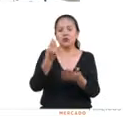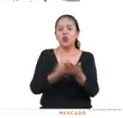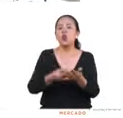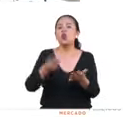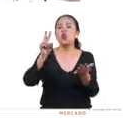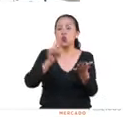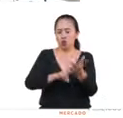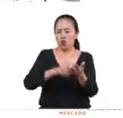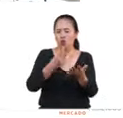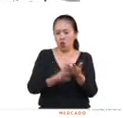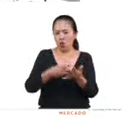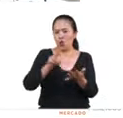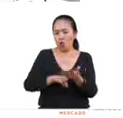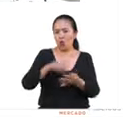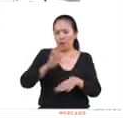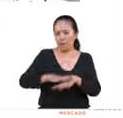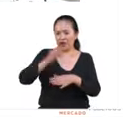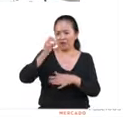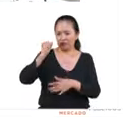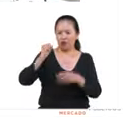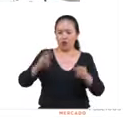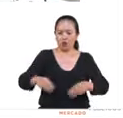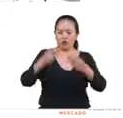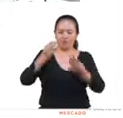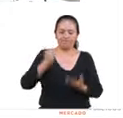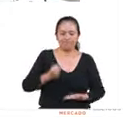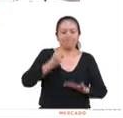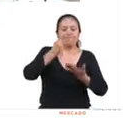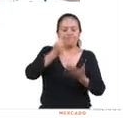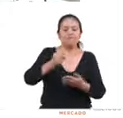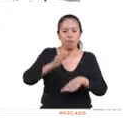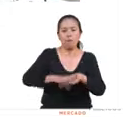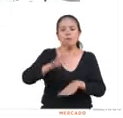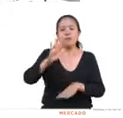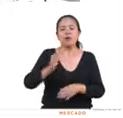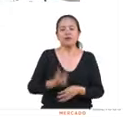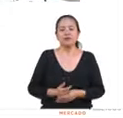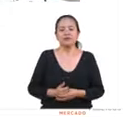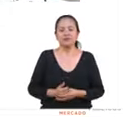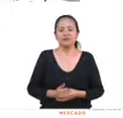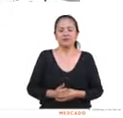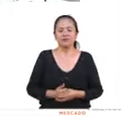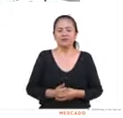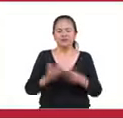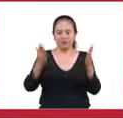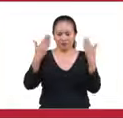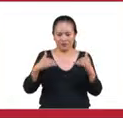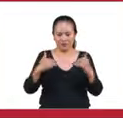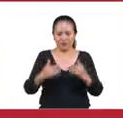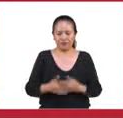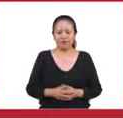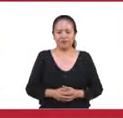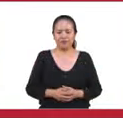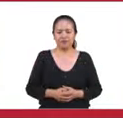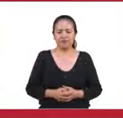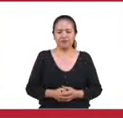el monto presupuestal para atender las necesidades de los mercados públicos. Adelante, por favor.